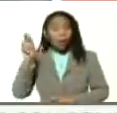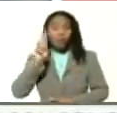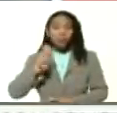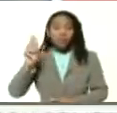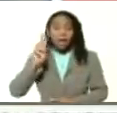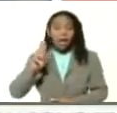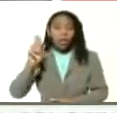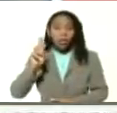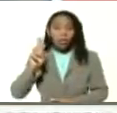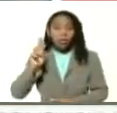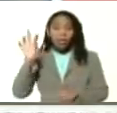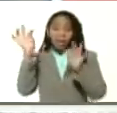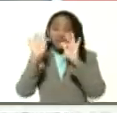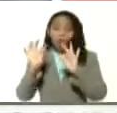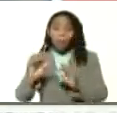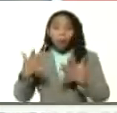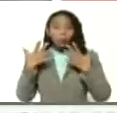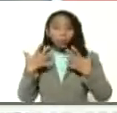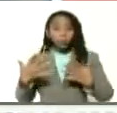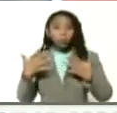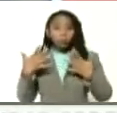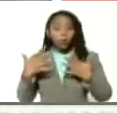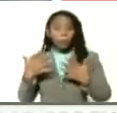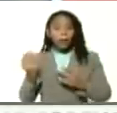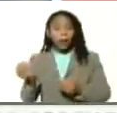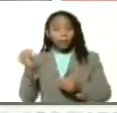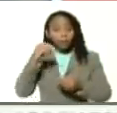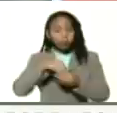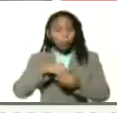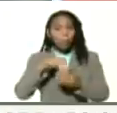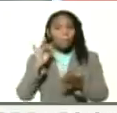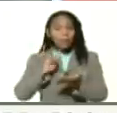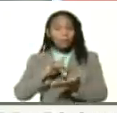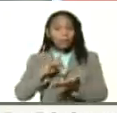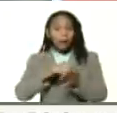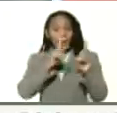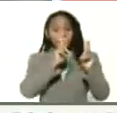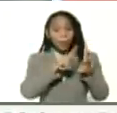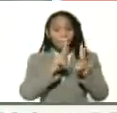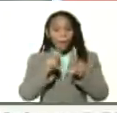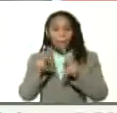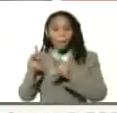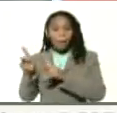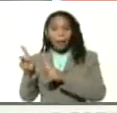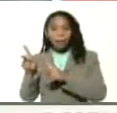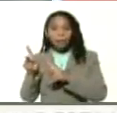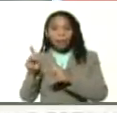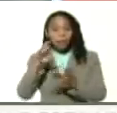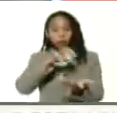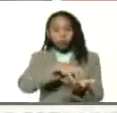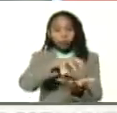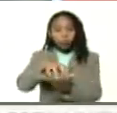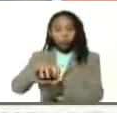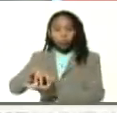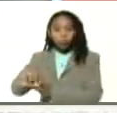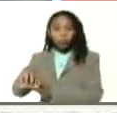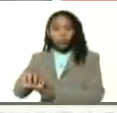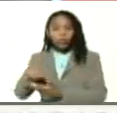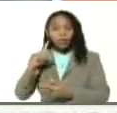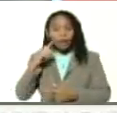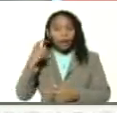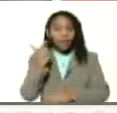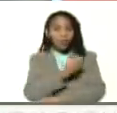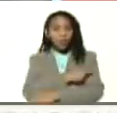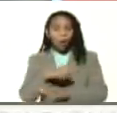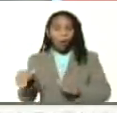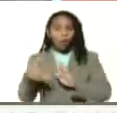utilizados de manera urgente para incorporarnos a los planes regionales de suministro de la vacuna